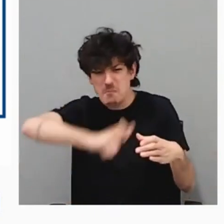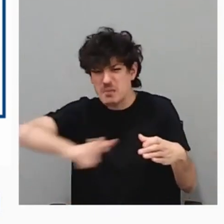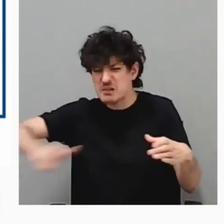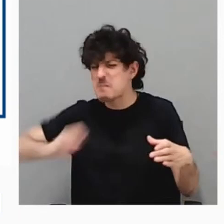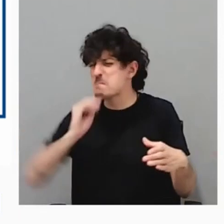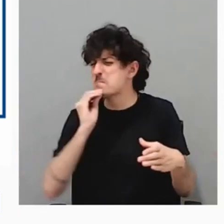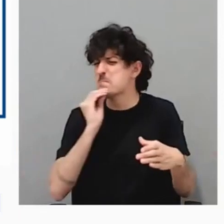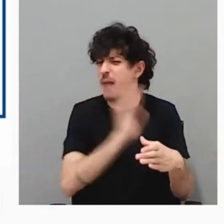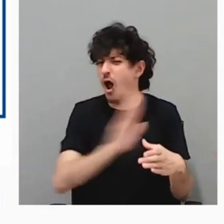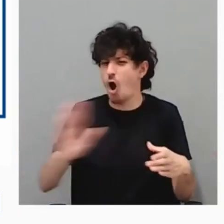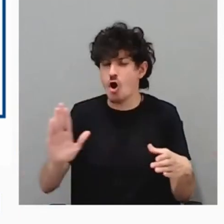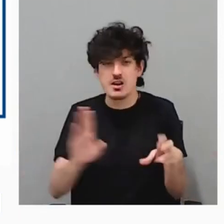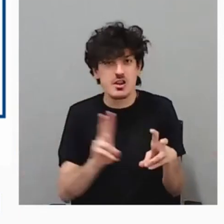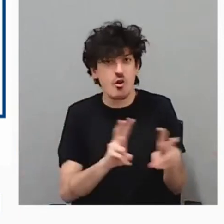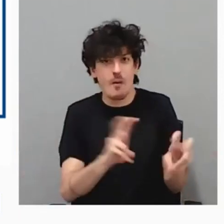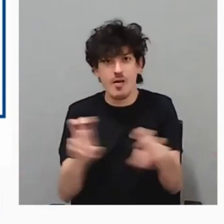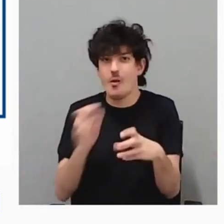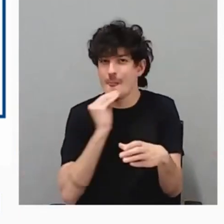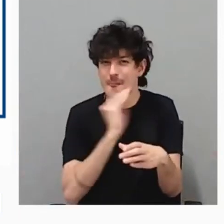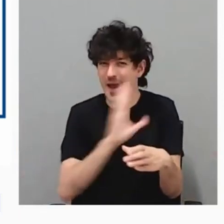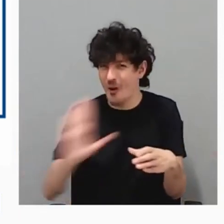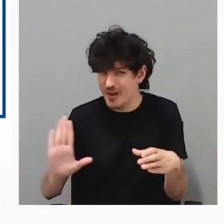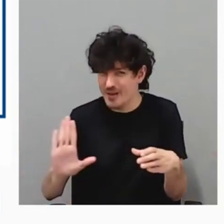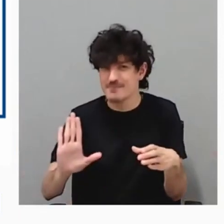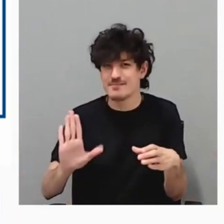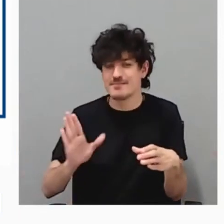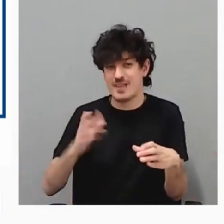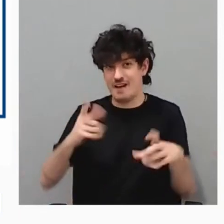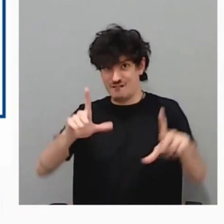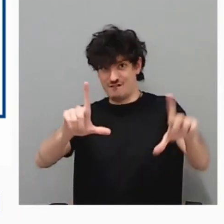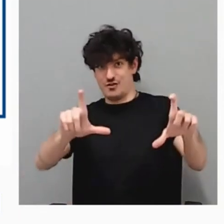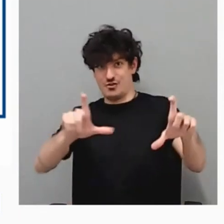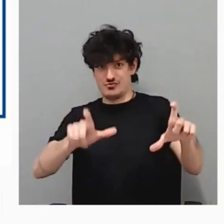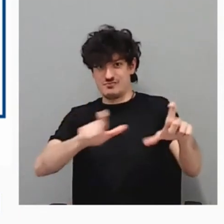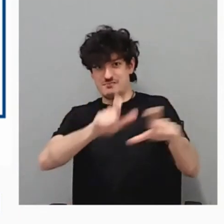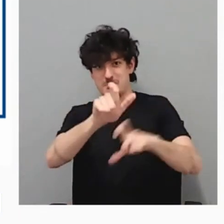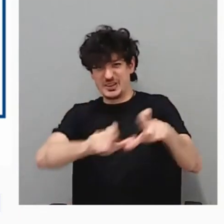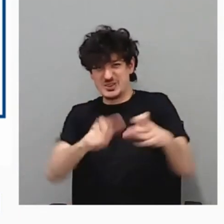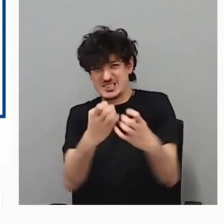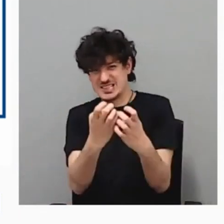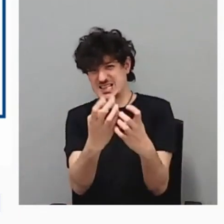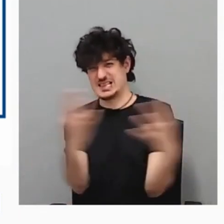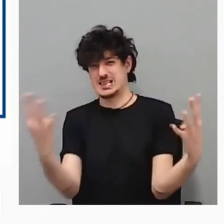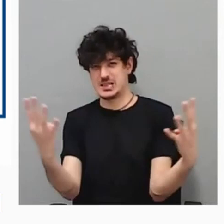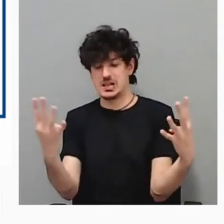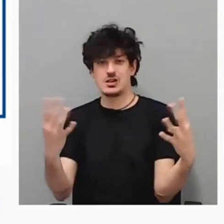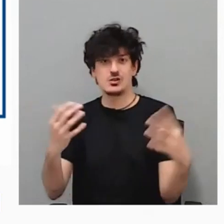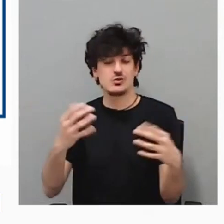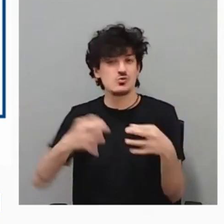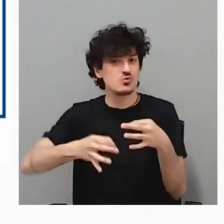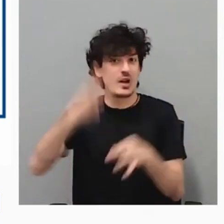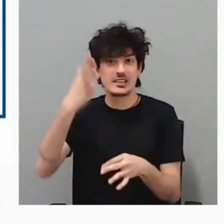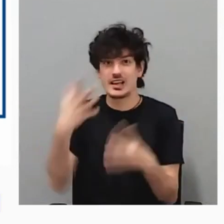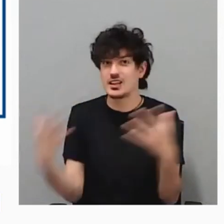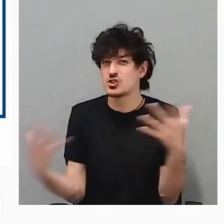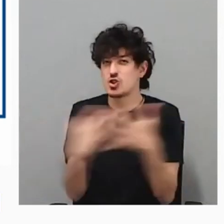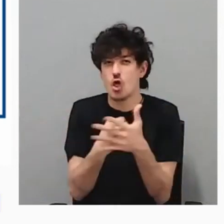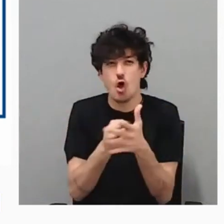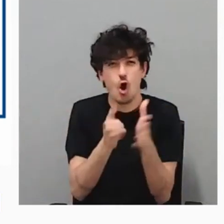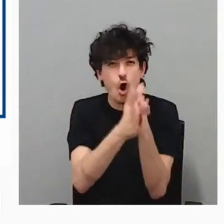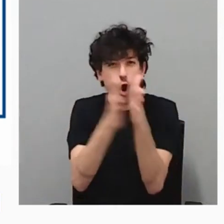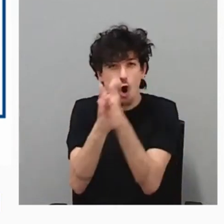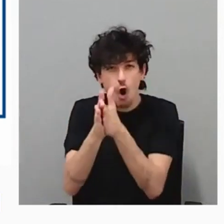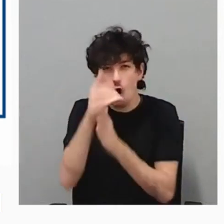con los que podemos contar, ¿no? Es esa foto porque, gracias a Dios, en la casa tenemos la suerte de que todos los compañeros y compañeras tienen